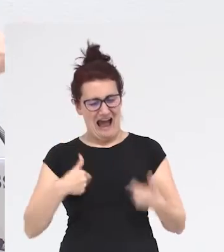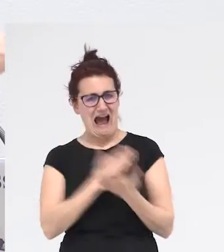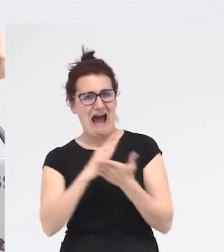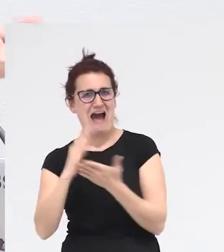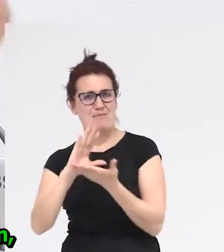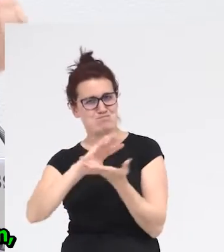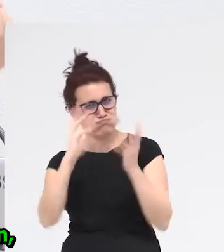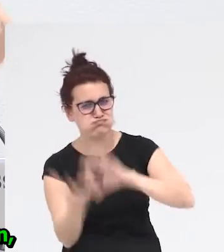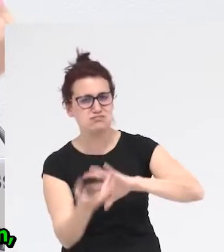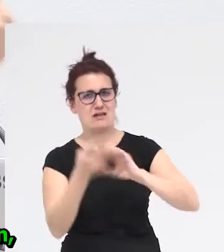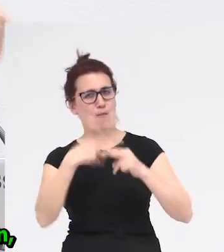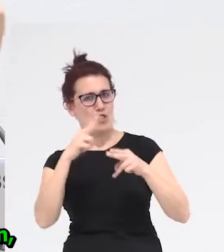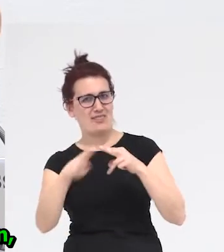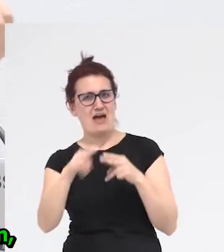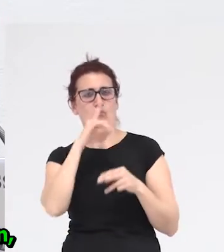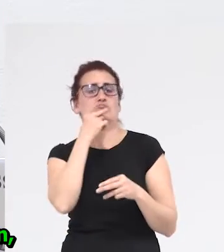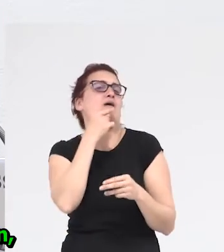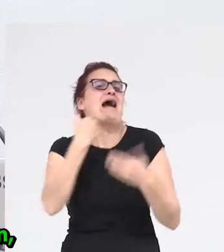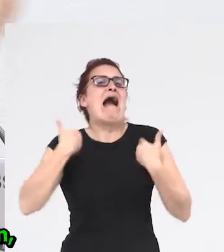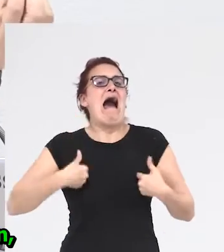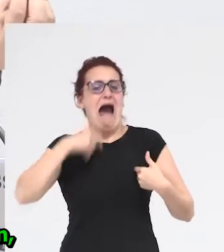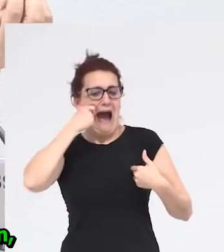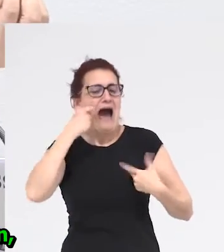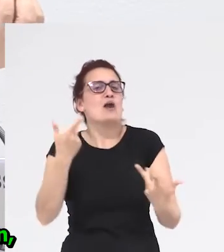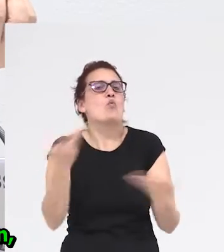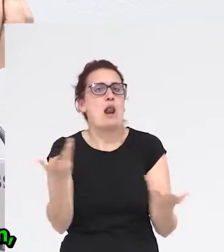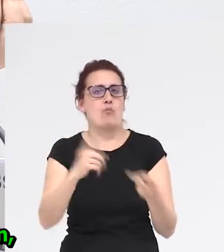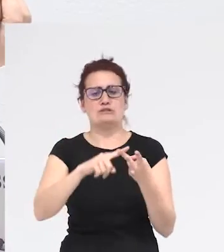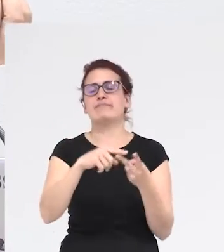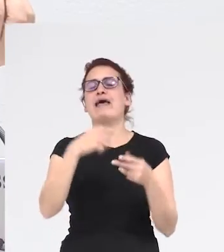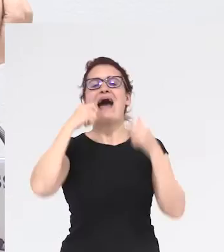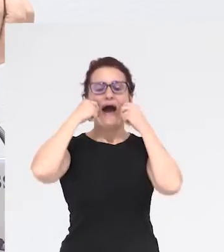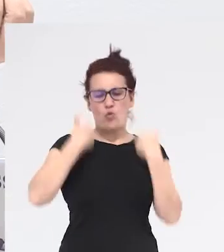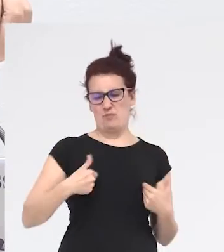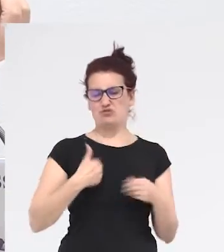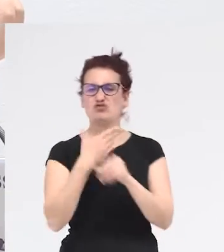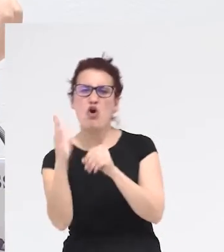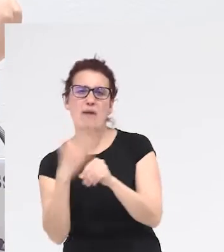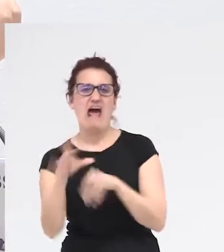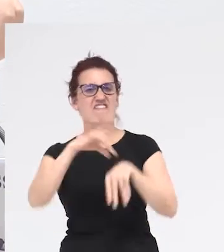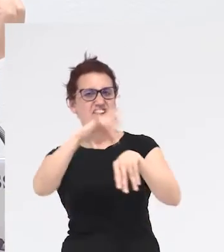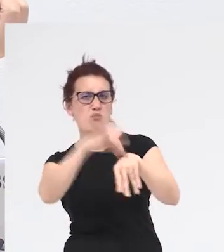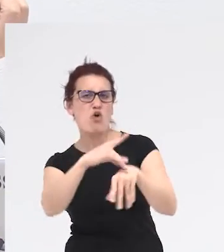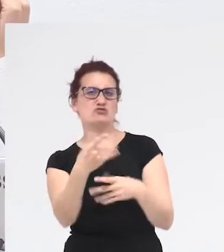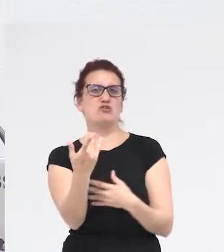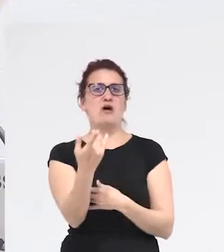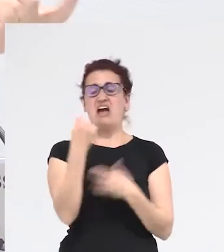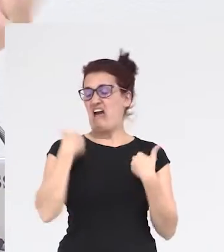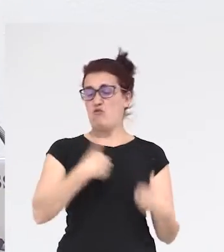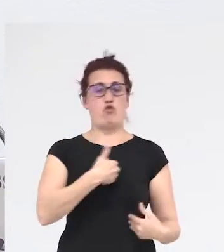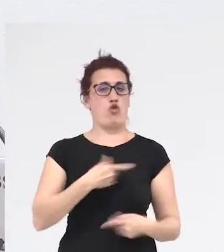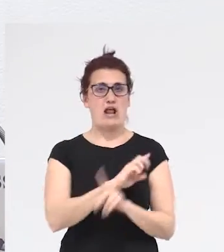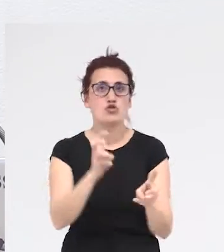de politizar? Bueno, hablamos de politizar esas carnes que sobran, que faltan, que están enfermas, que no son funcionales para